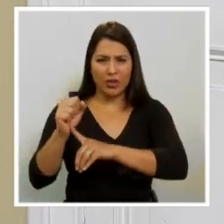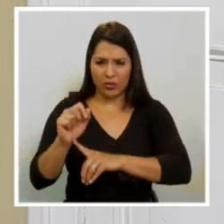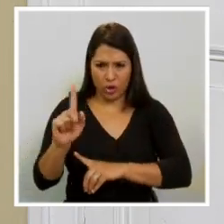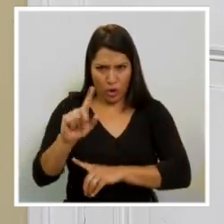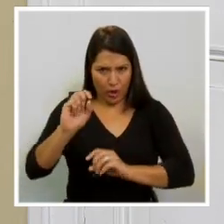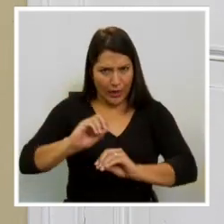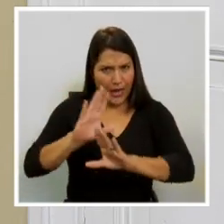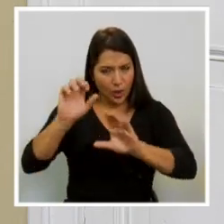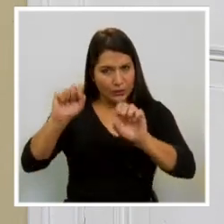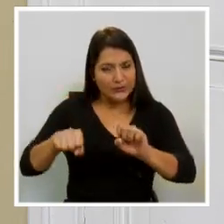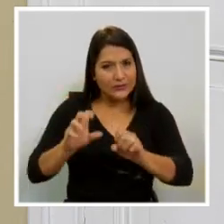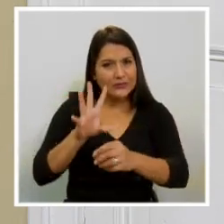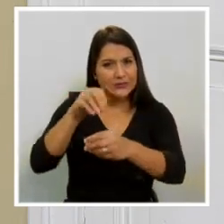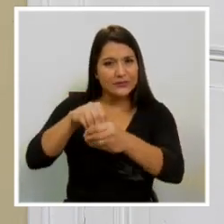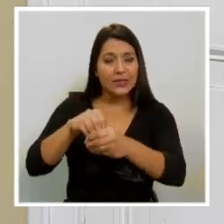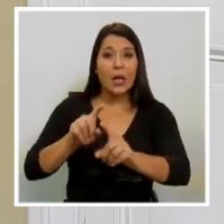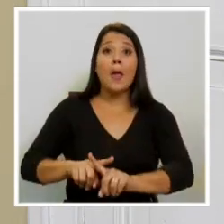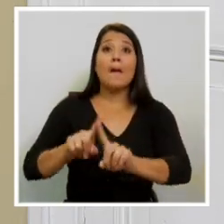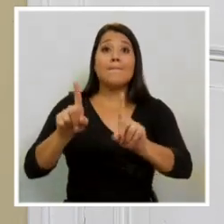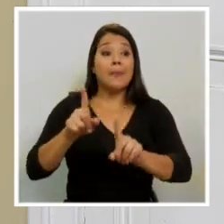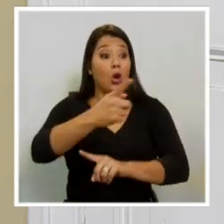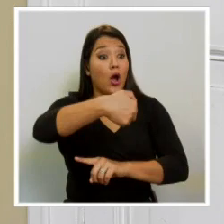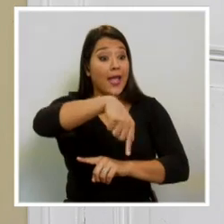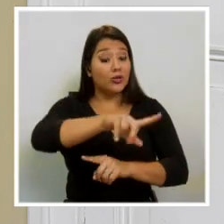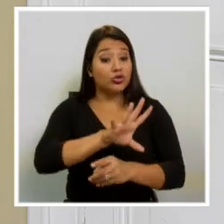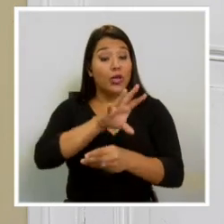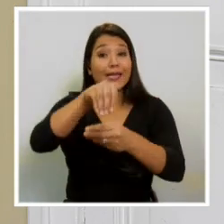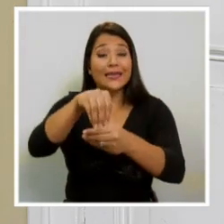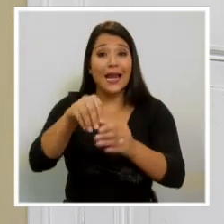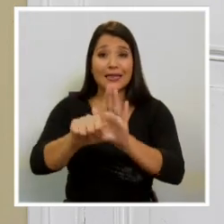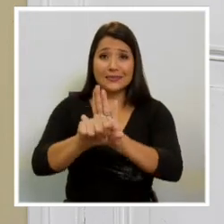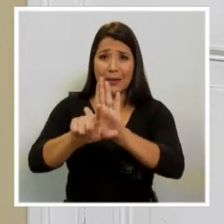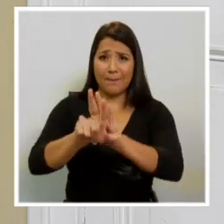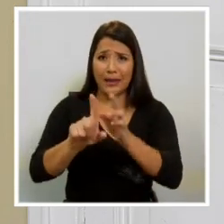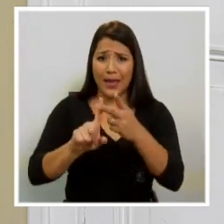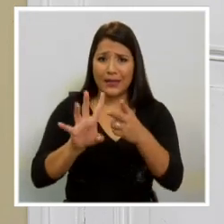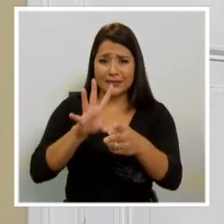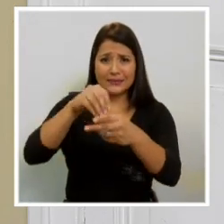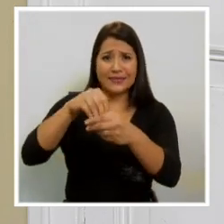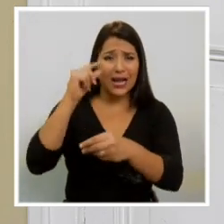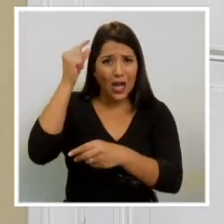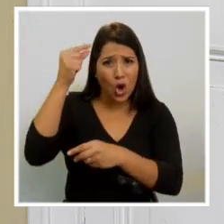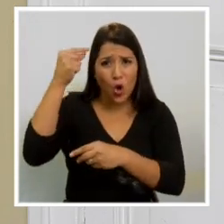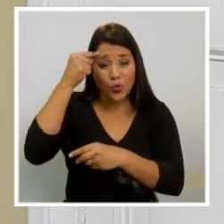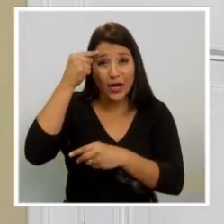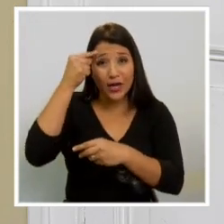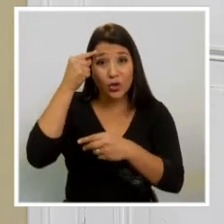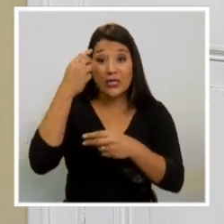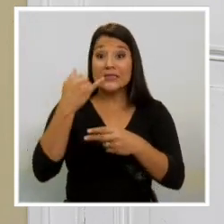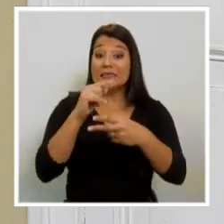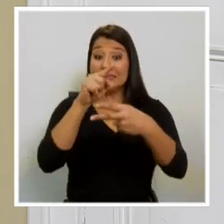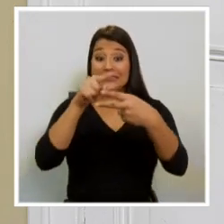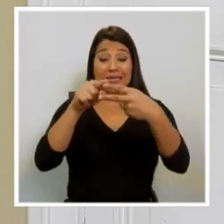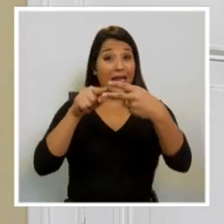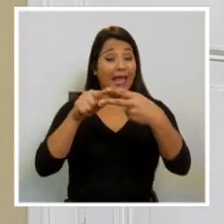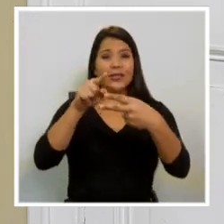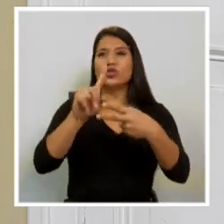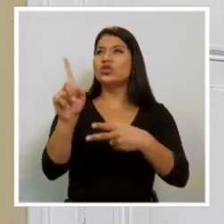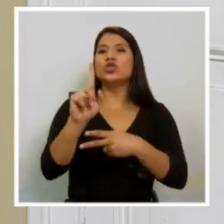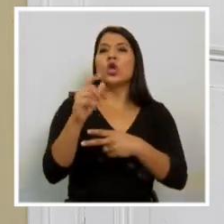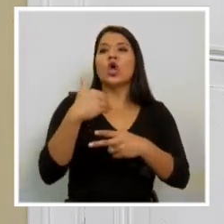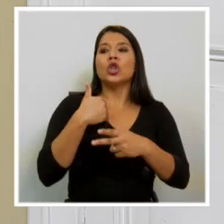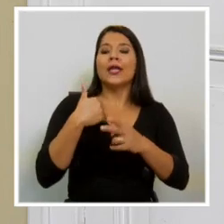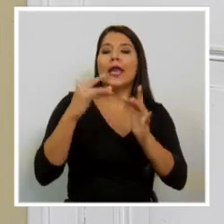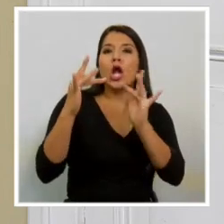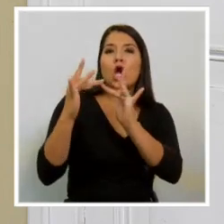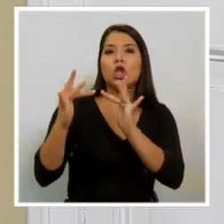alguna manera al venir a la Asamblea Legislativa o estar en el Poder Ejecutivo, si no se tiene un ejercicio permanente de contacto